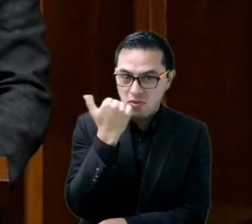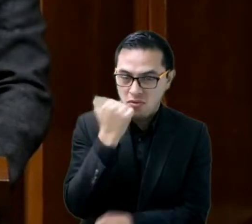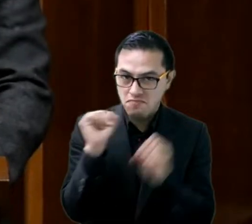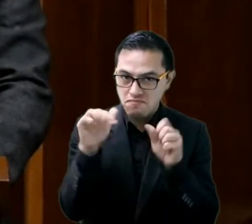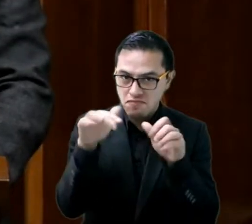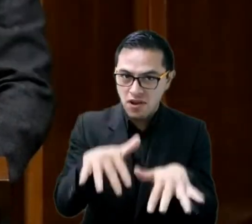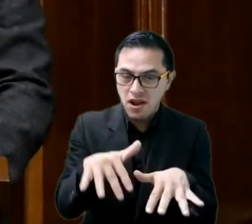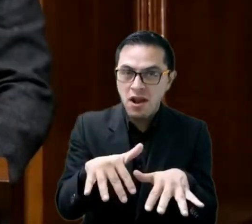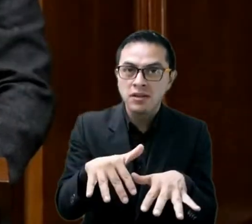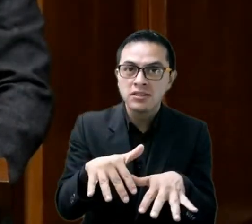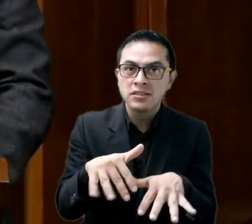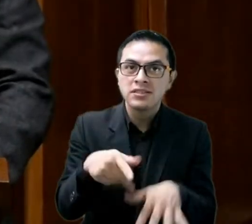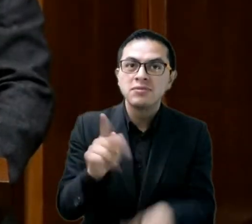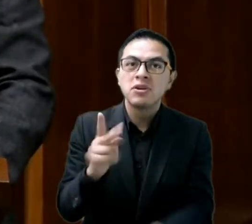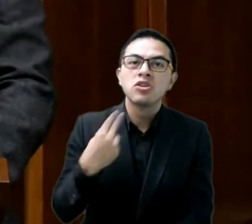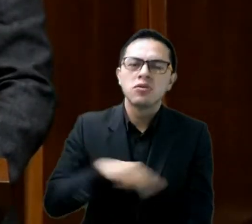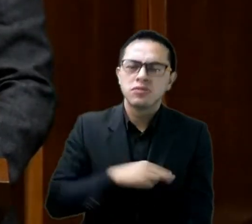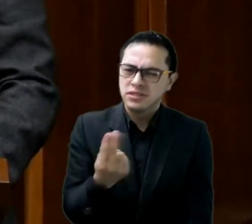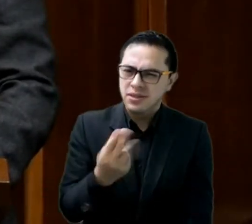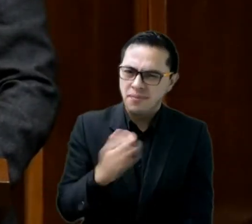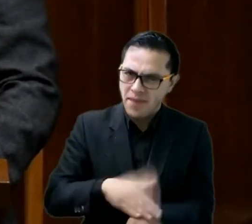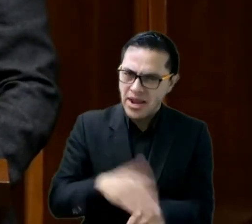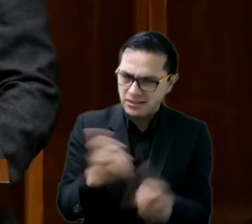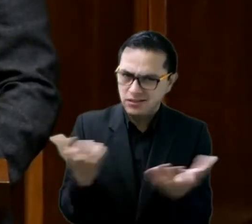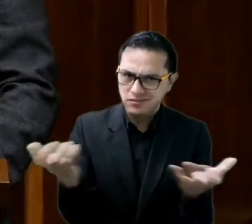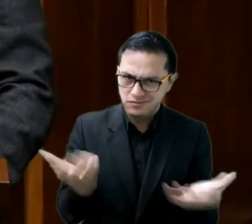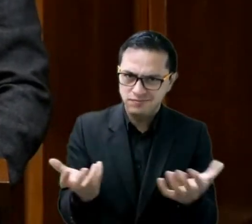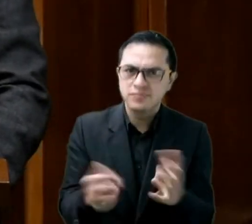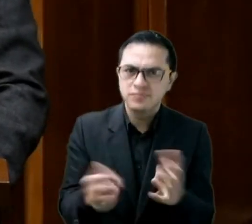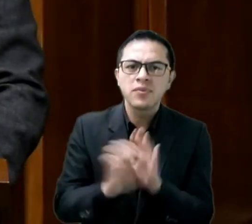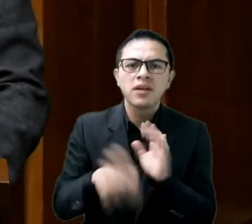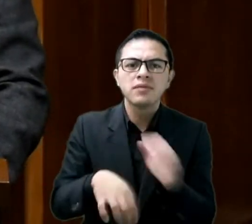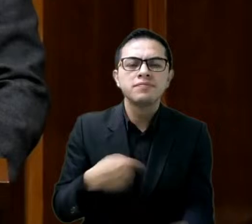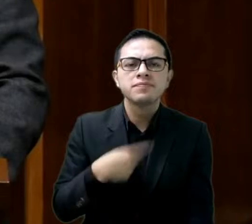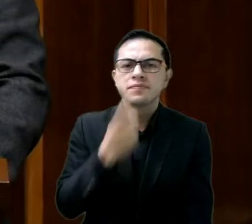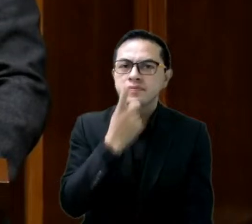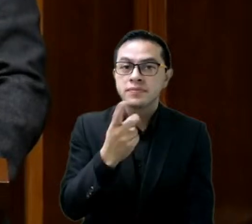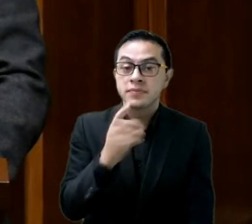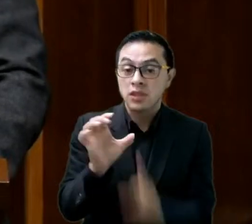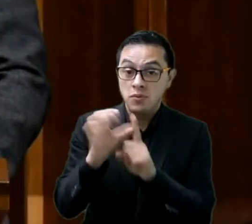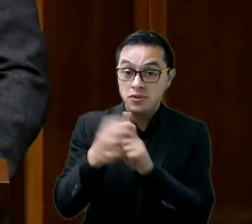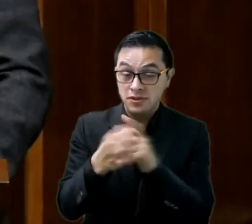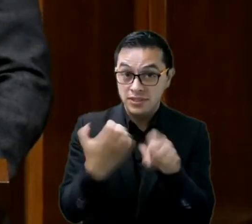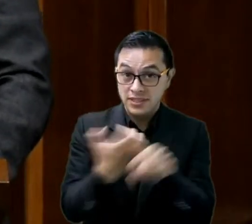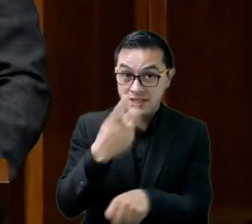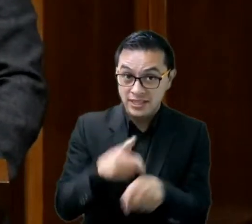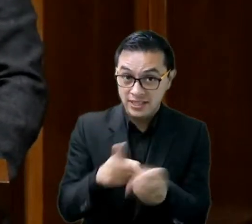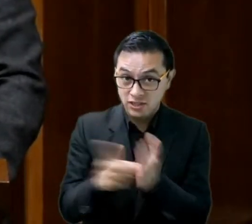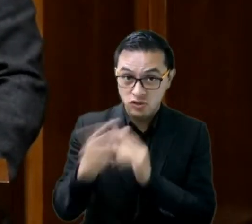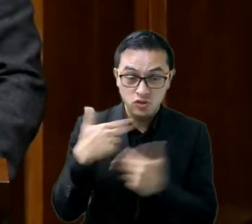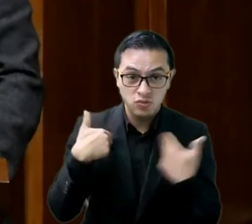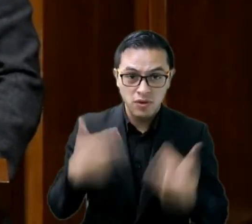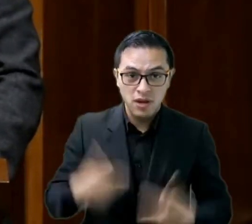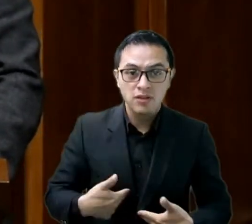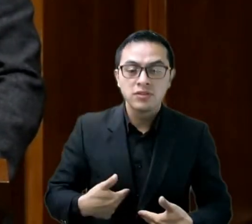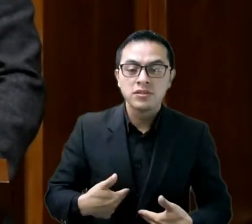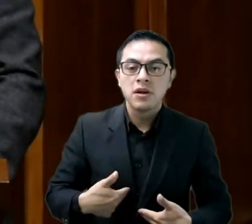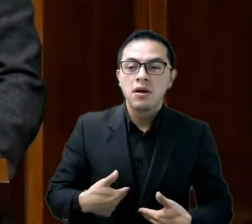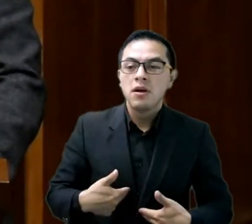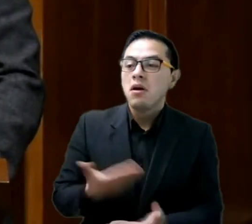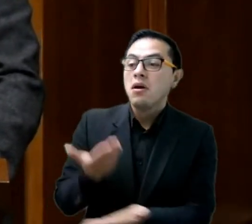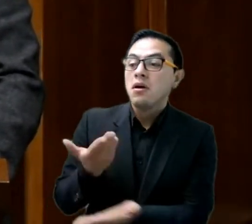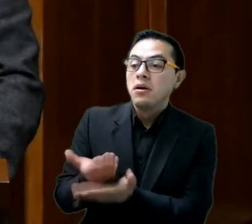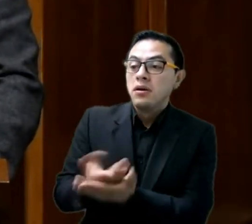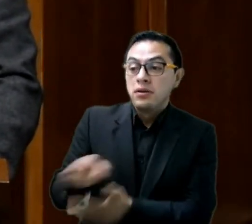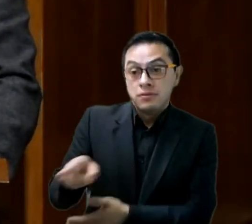Es exactamente, por ejemplo, a lo que me refiero. Si la Comisión Estatal de Derechos Humanos le exigiera a la